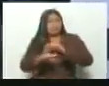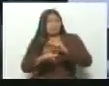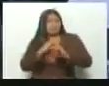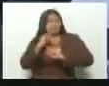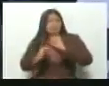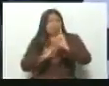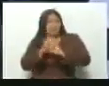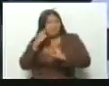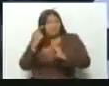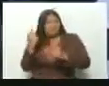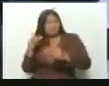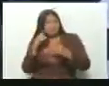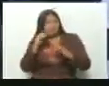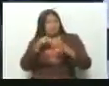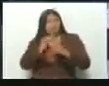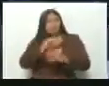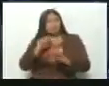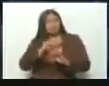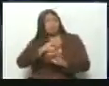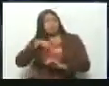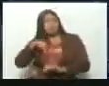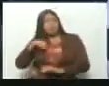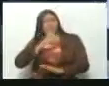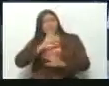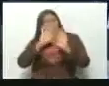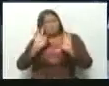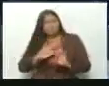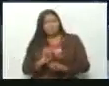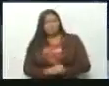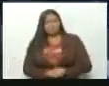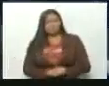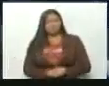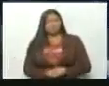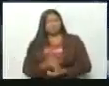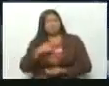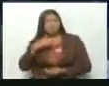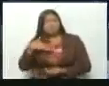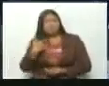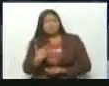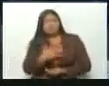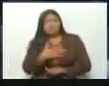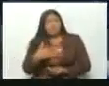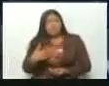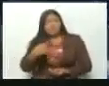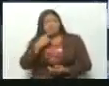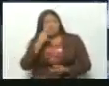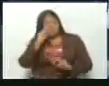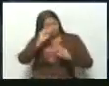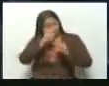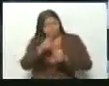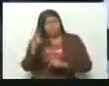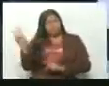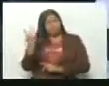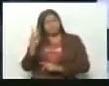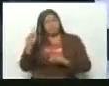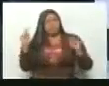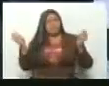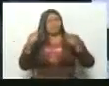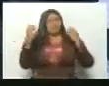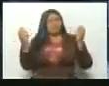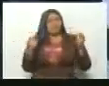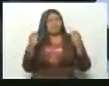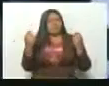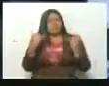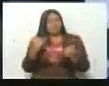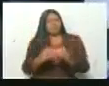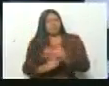puedan tener una voz en nuestros medios. Yo sí quisiera decir y reconocer que Venezuela ha sido vanguardia